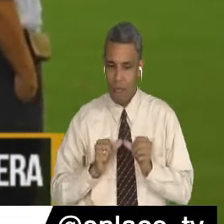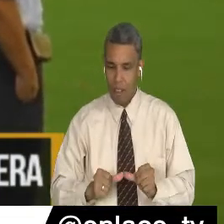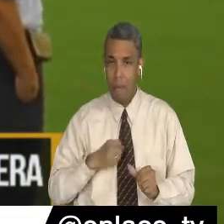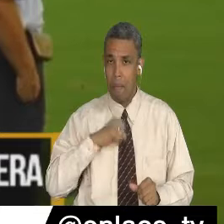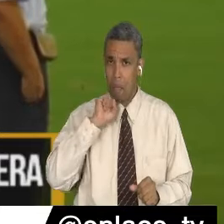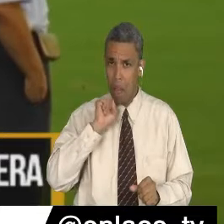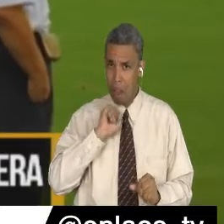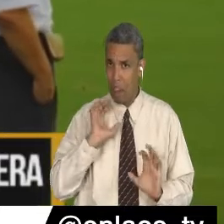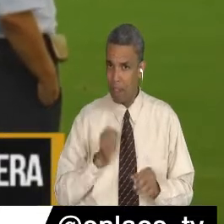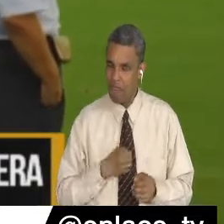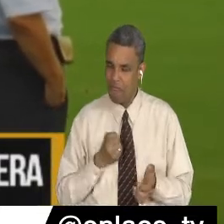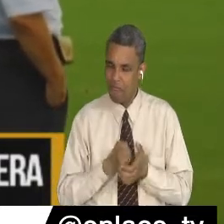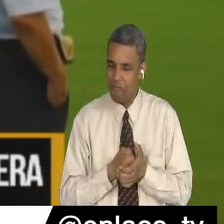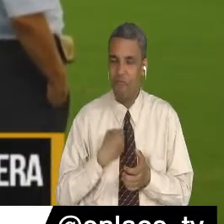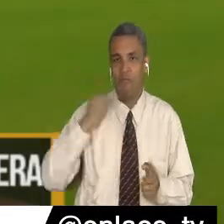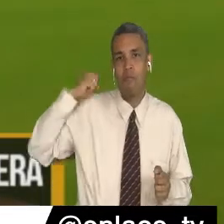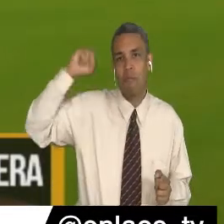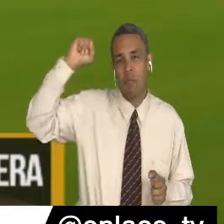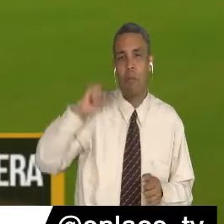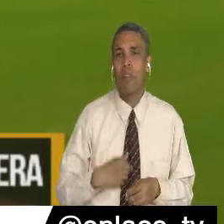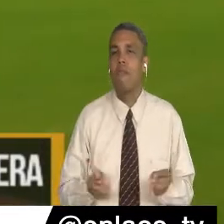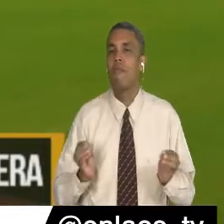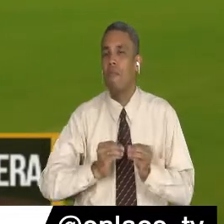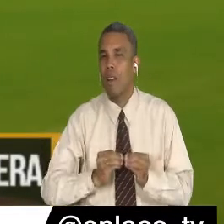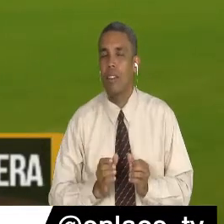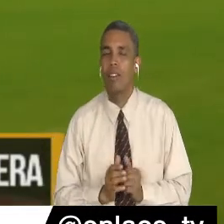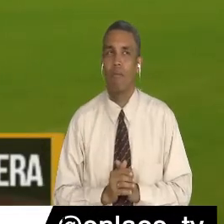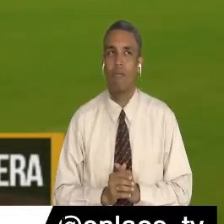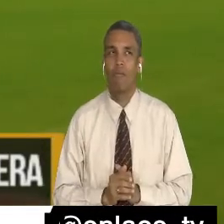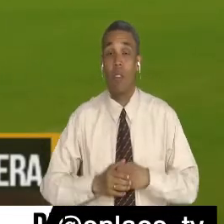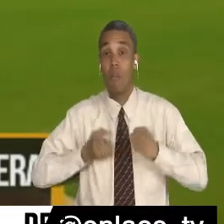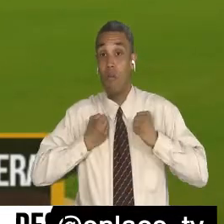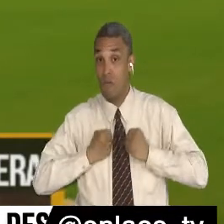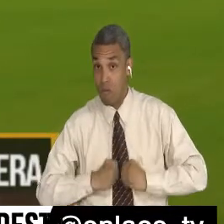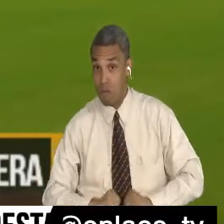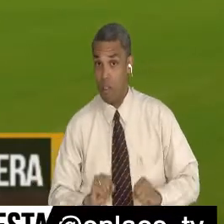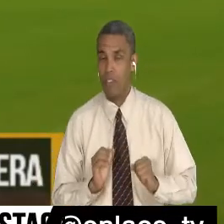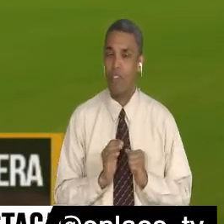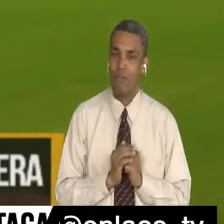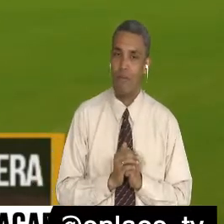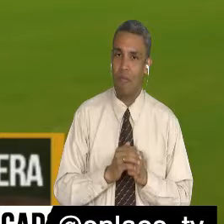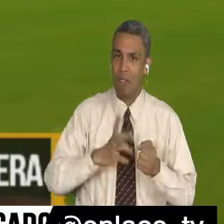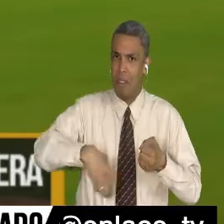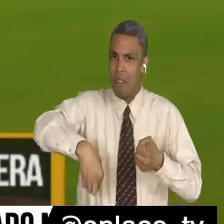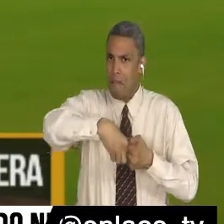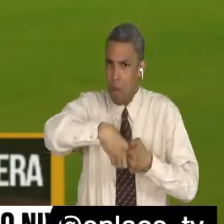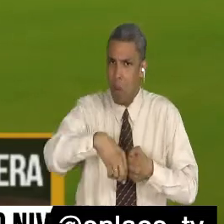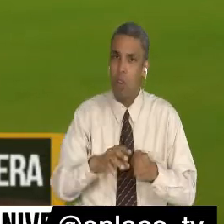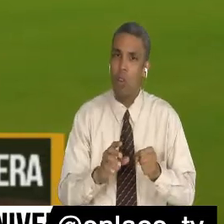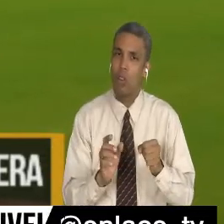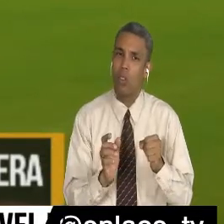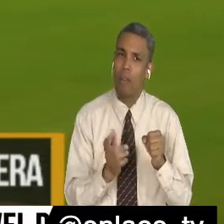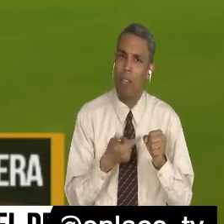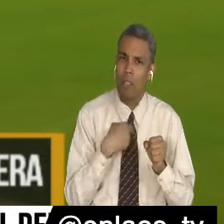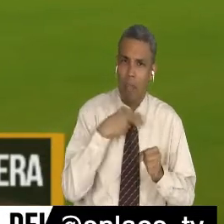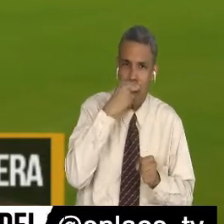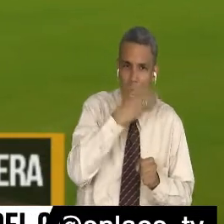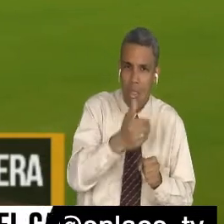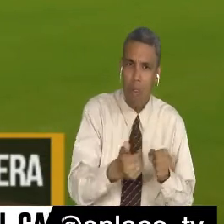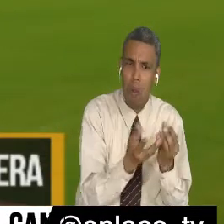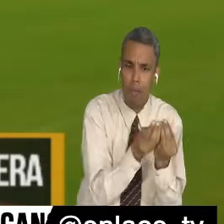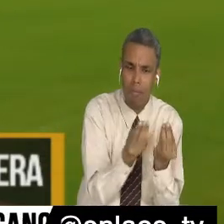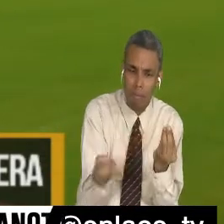objetivo. También decirles que logramos consolidar un esfuerzo grande para tener unas divisiones inferiores como la sub-19,